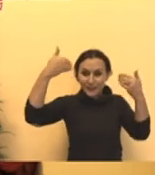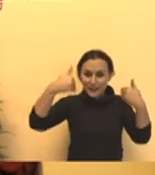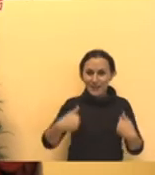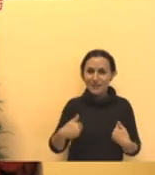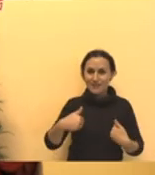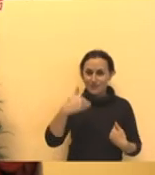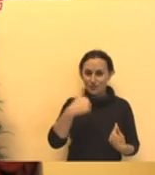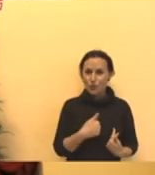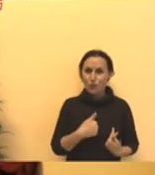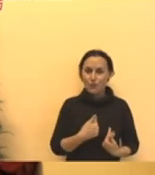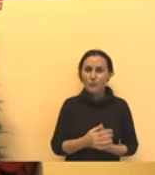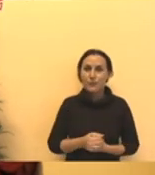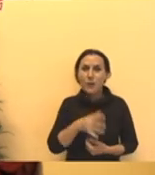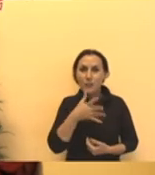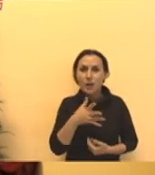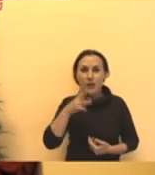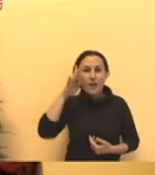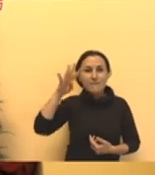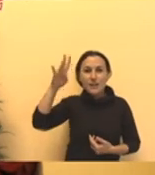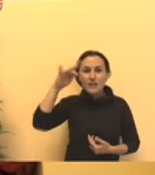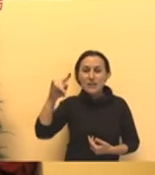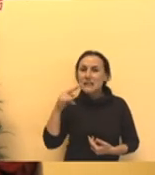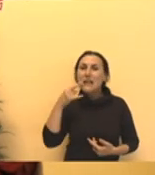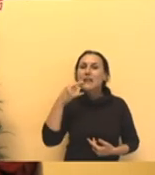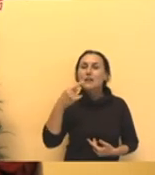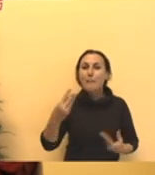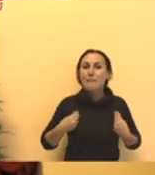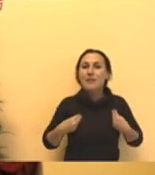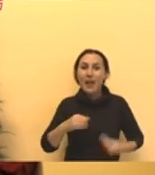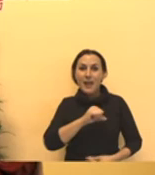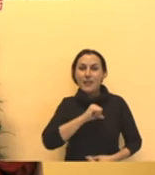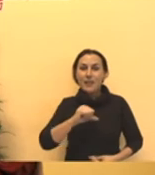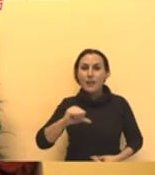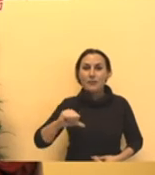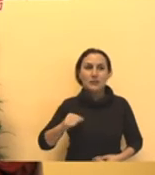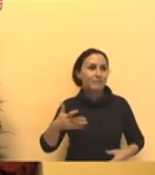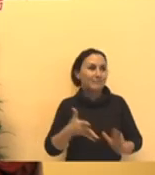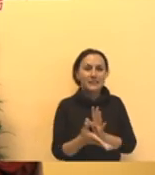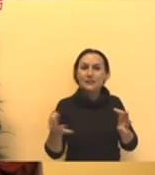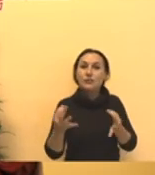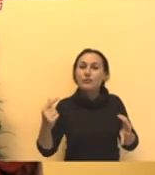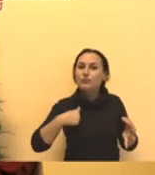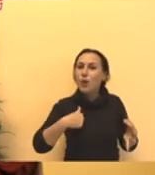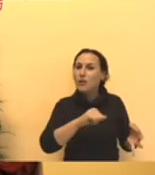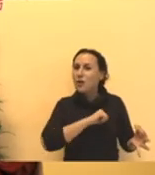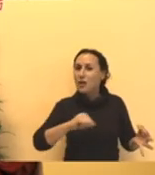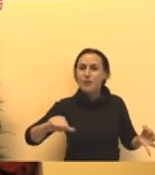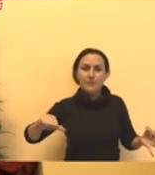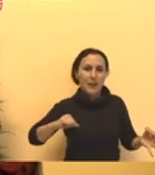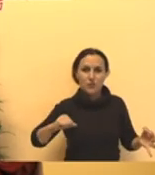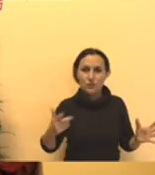de la filosofía de vida independiente que yo comparto es la autonomía personal, la capacidad de